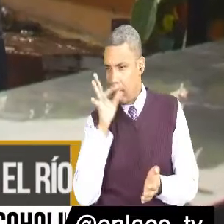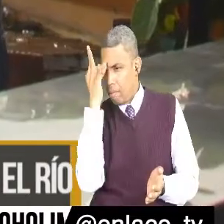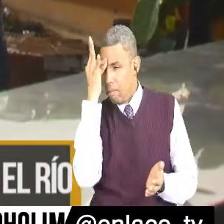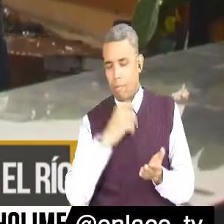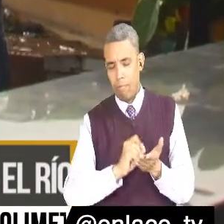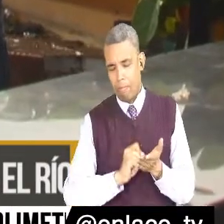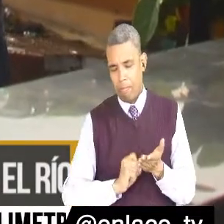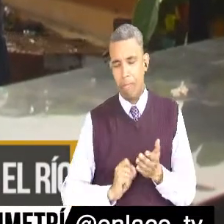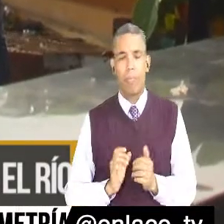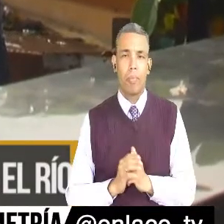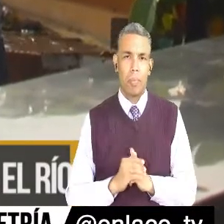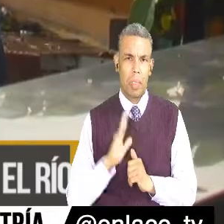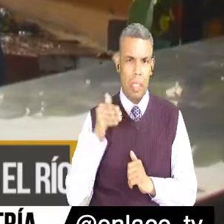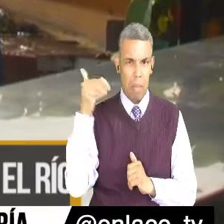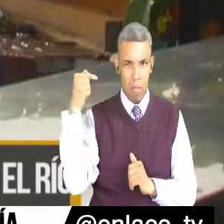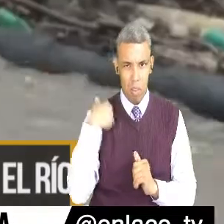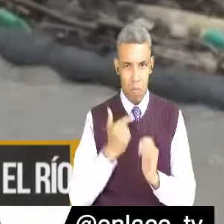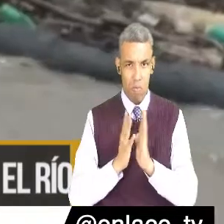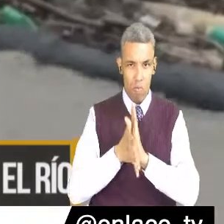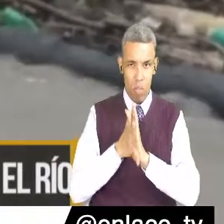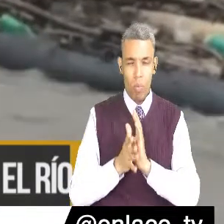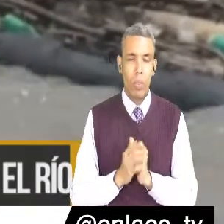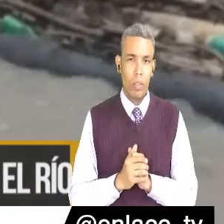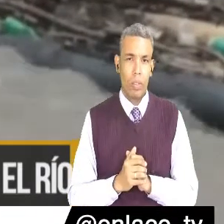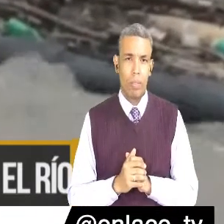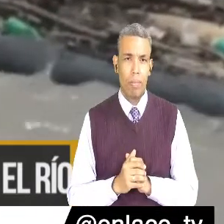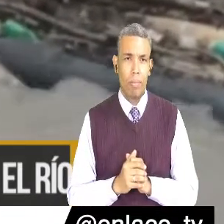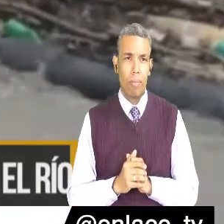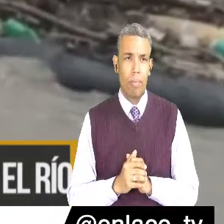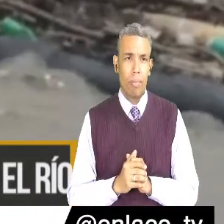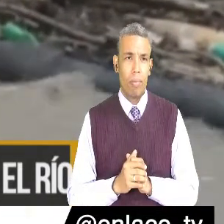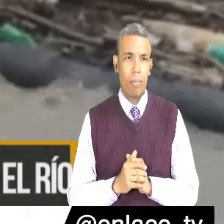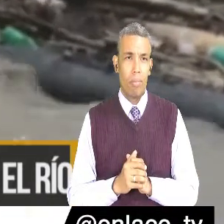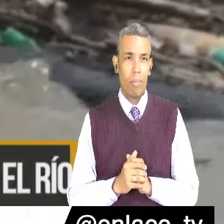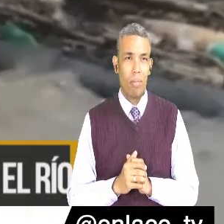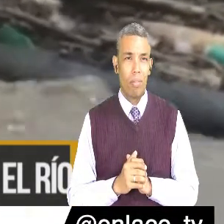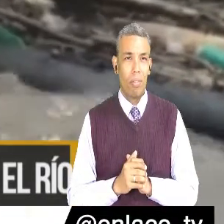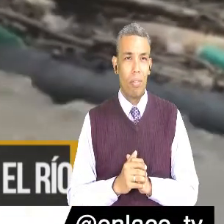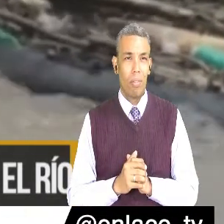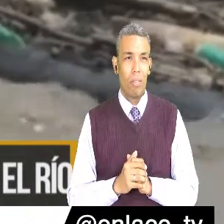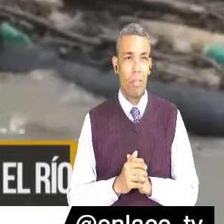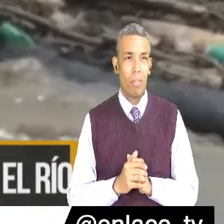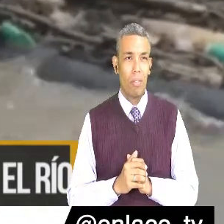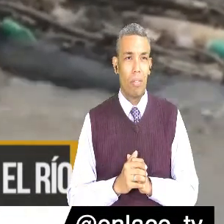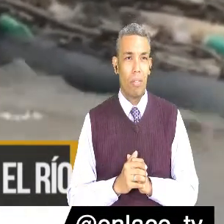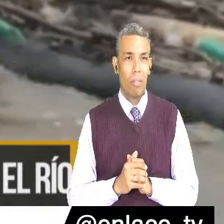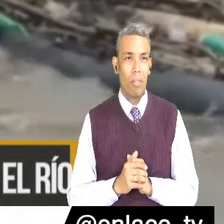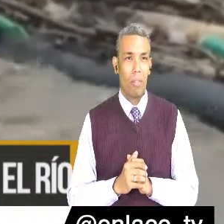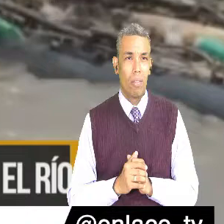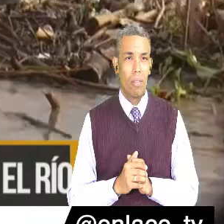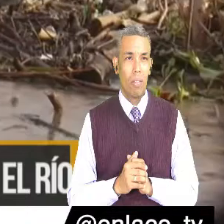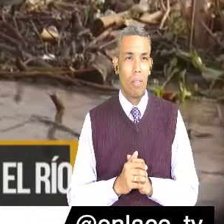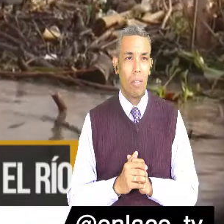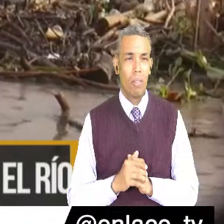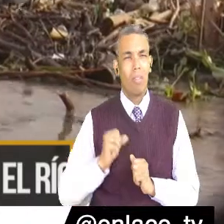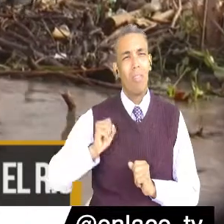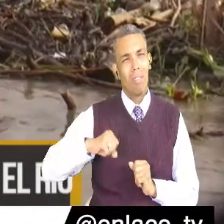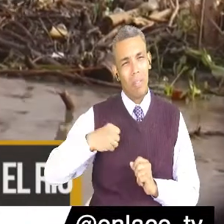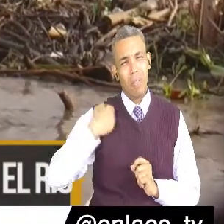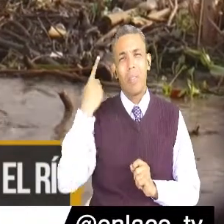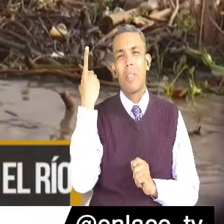es un tema, yo lo llamo de cultura ciudadana, que es lo que a todos nos hace falta en realidad